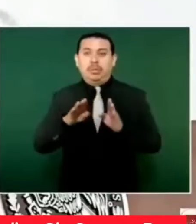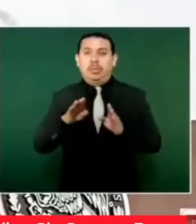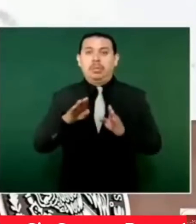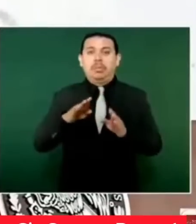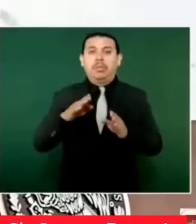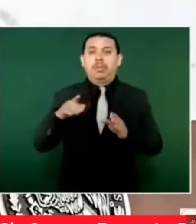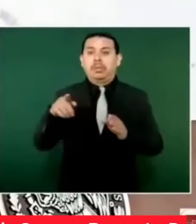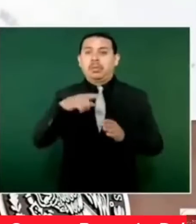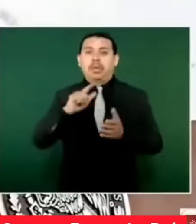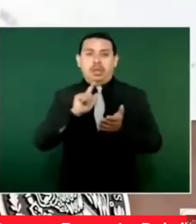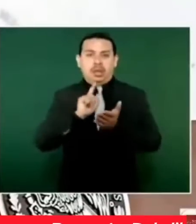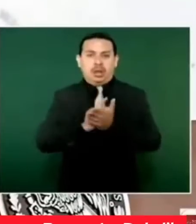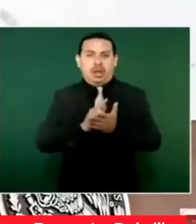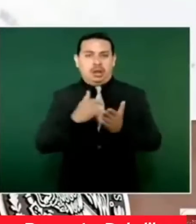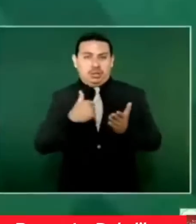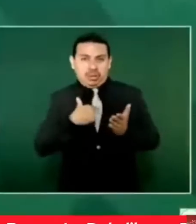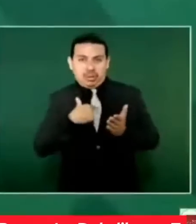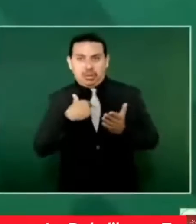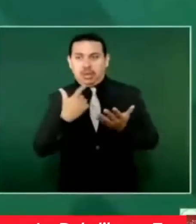La ley es la ley.